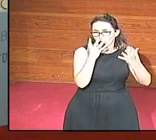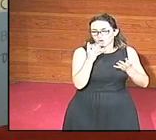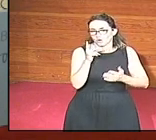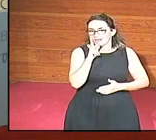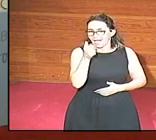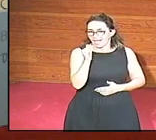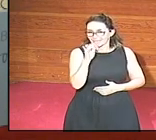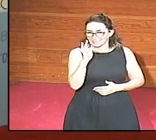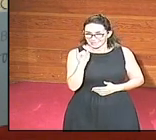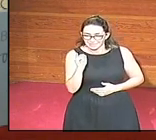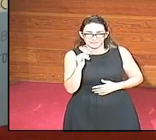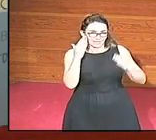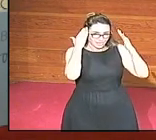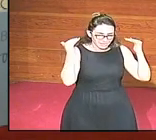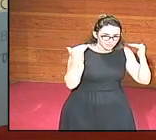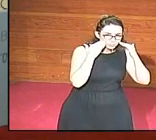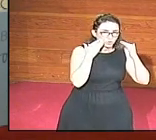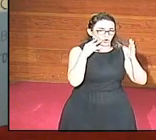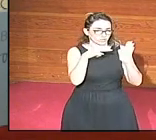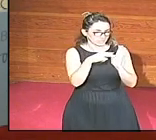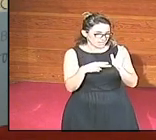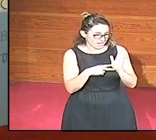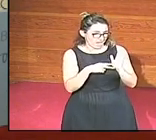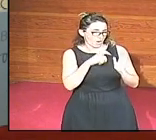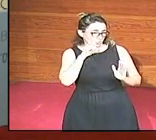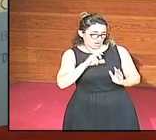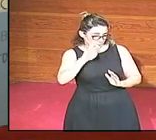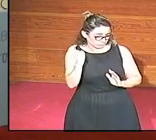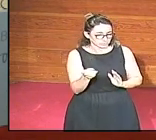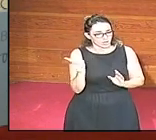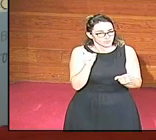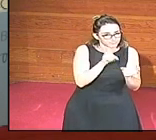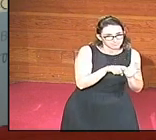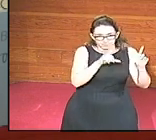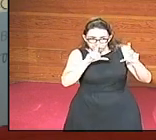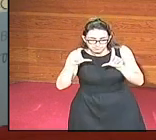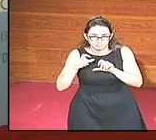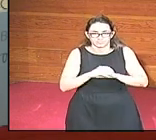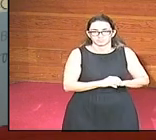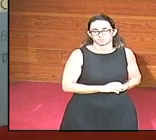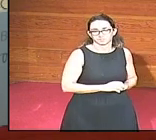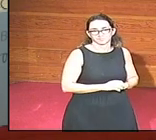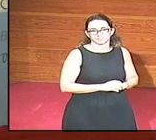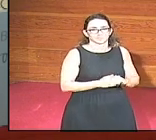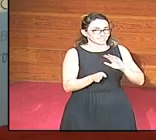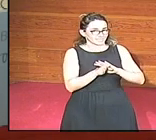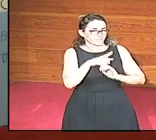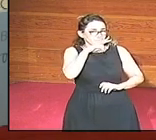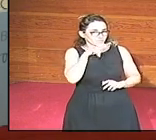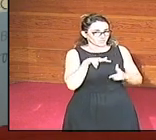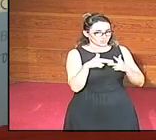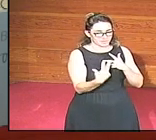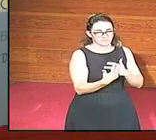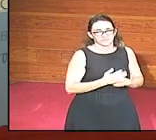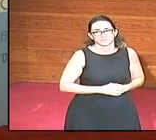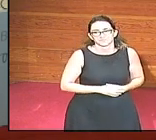Libia, Egipto, Siria y Ucrania, entre otros. Azken urteotan, Manu nazioarteko zenbait gobernuzkanpoko